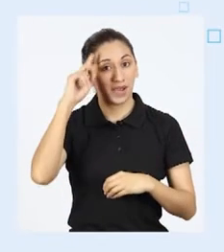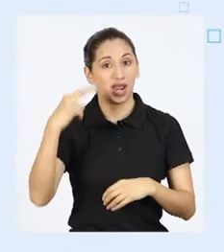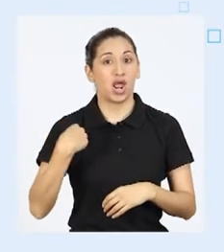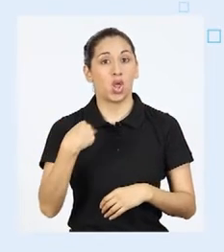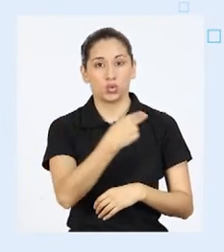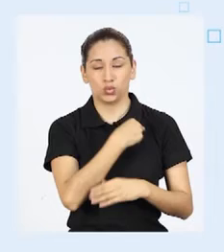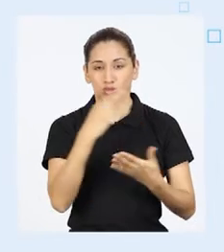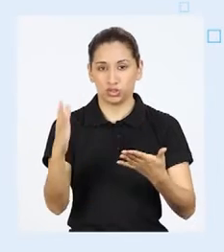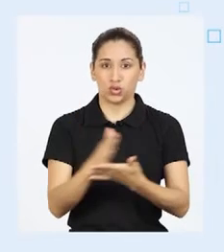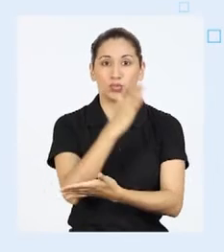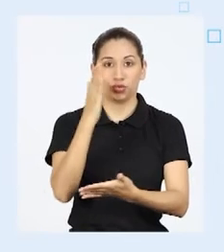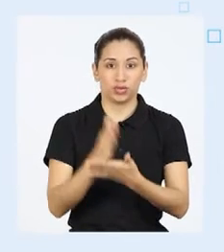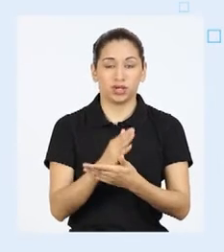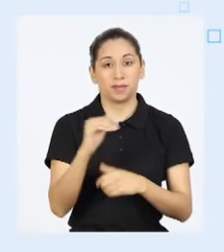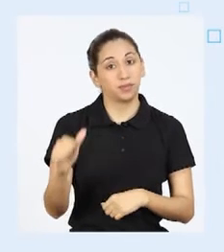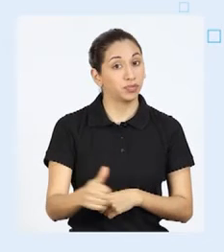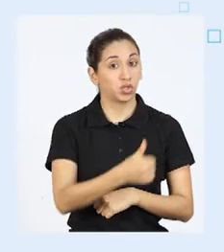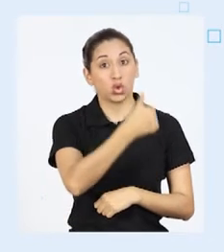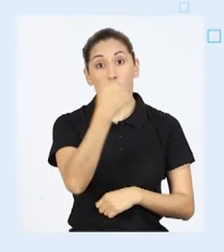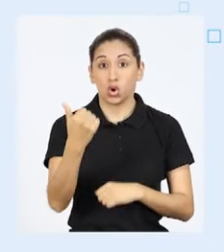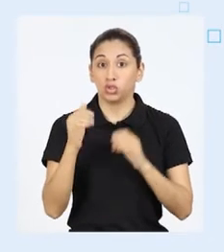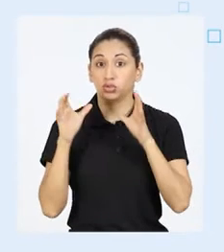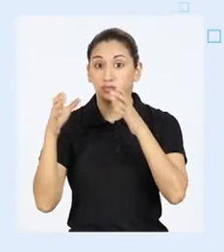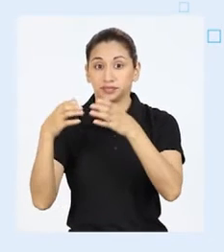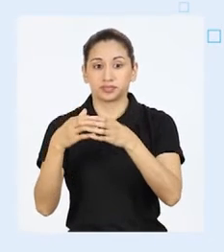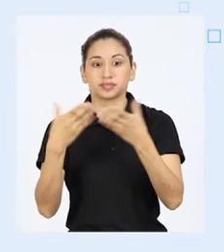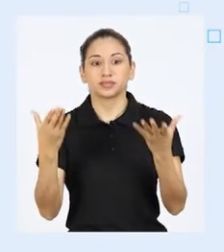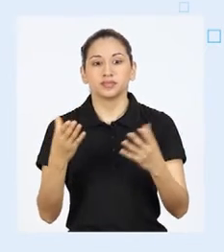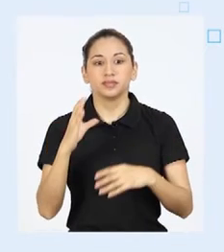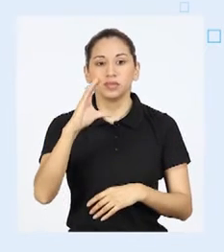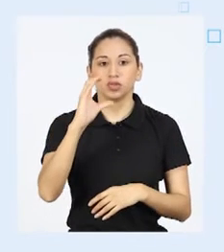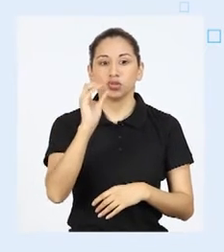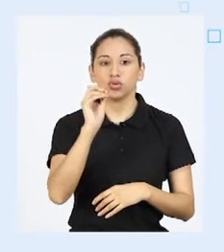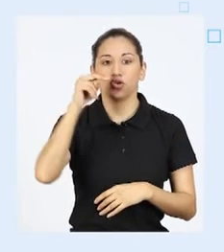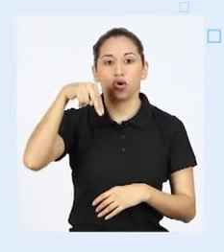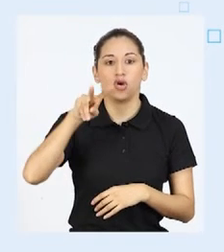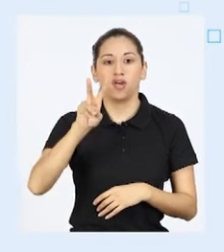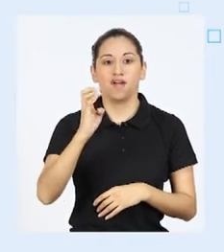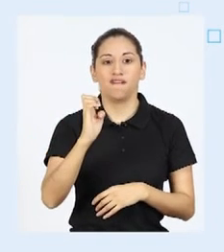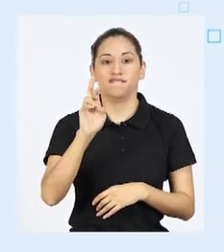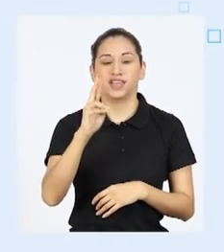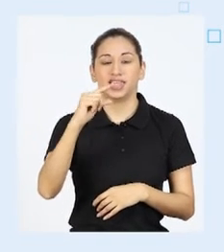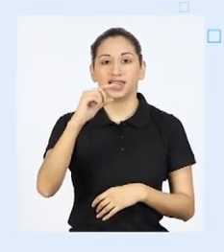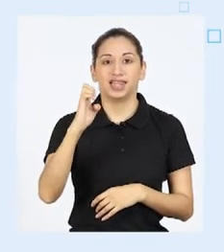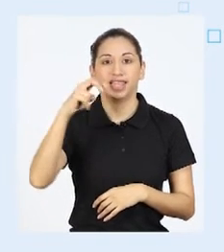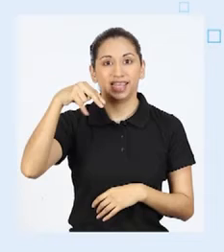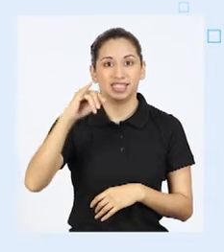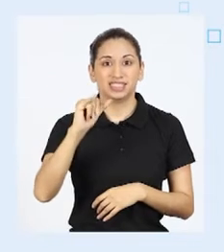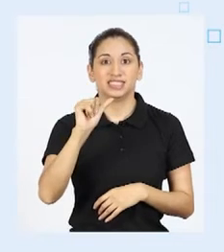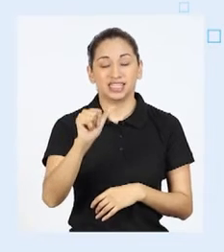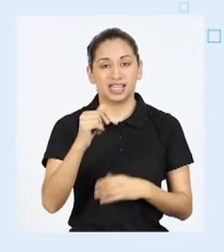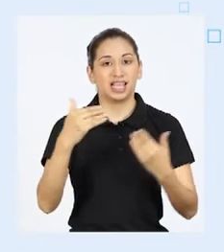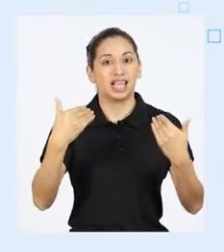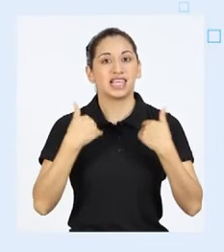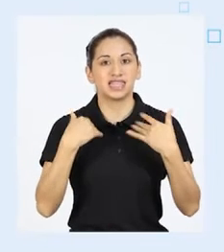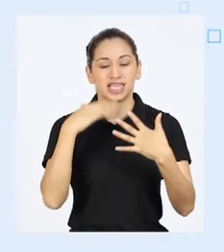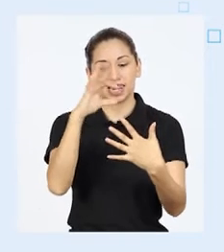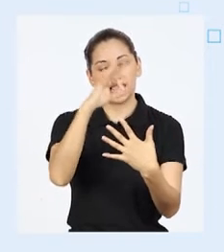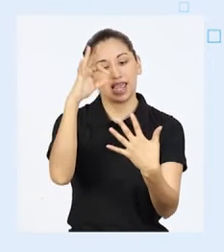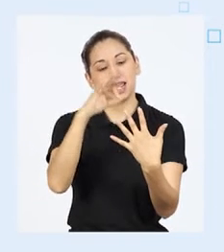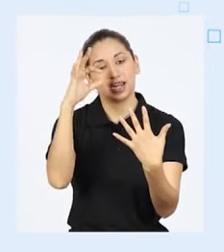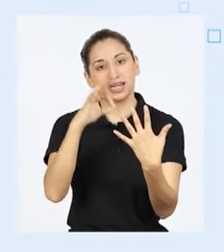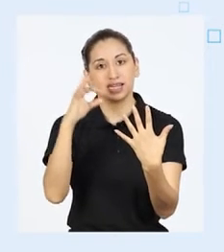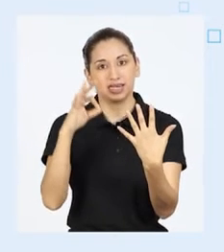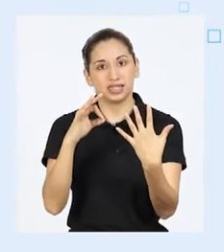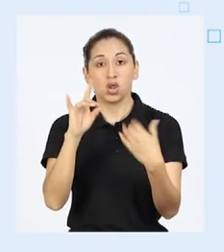nuestro problema. Y el otro momento es la convergencia, que elige opciones.